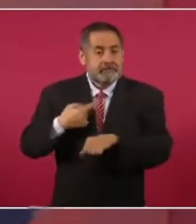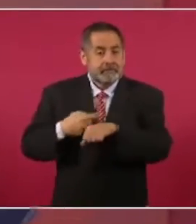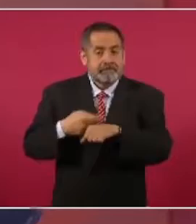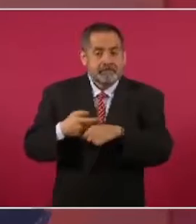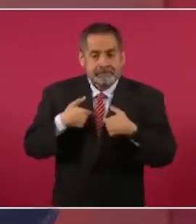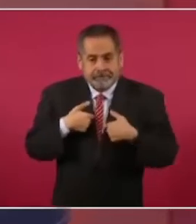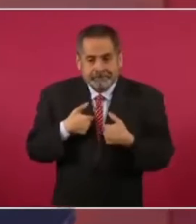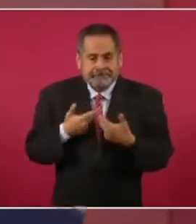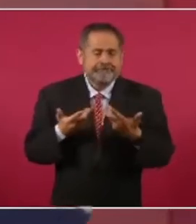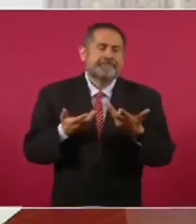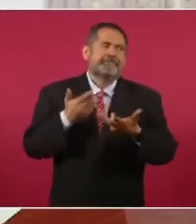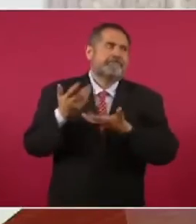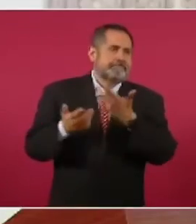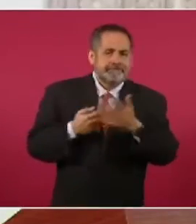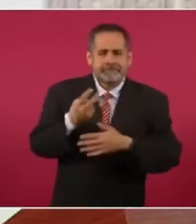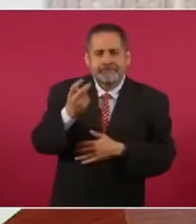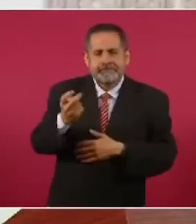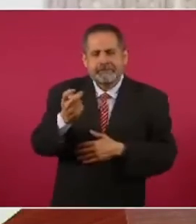Entonces, por eso,